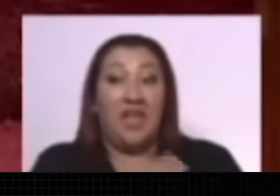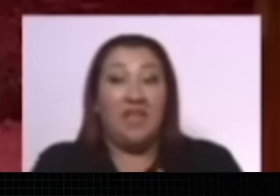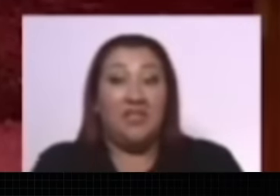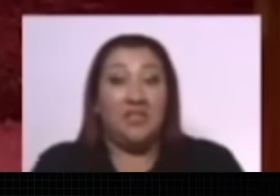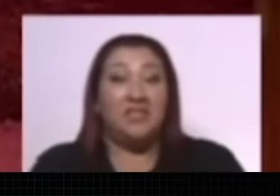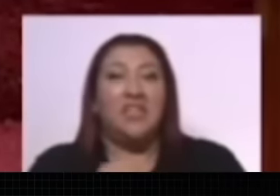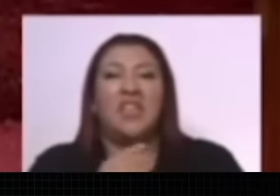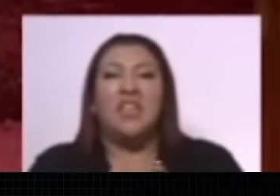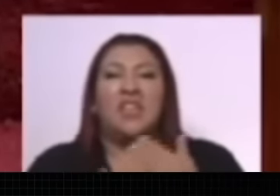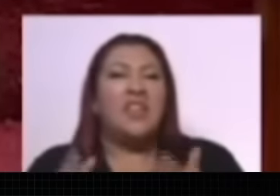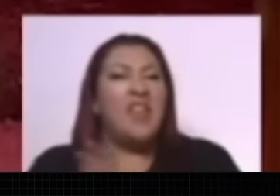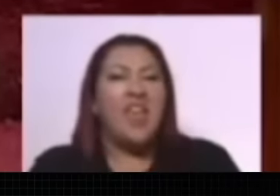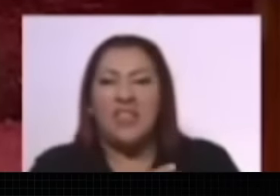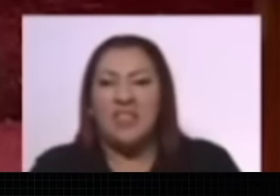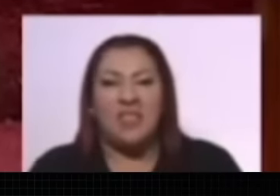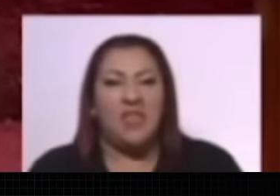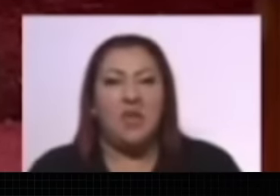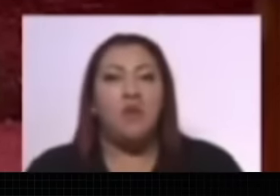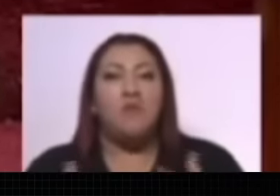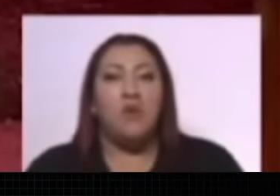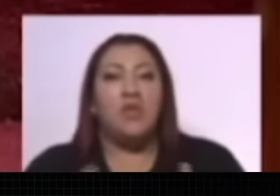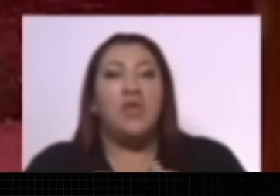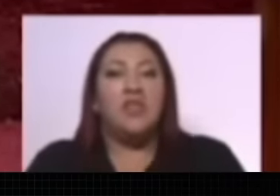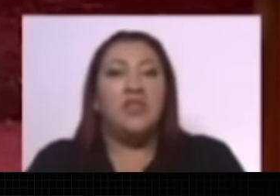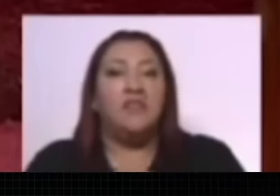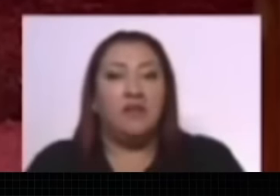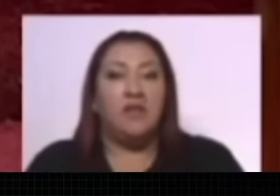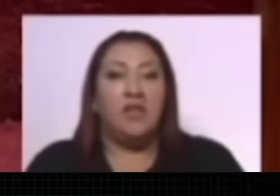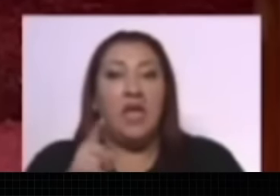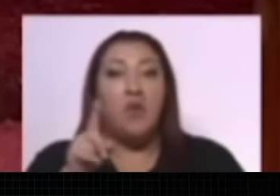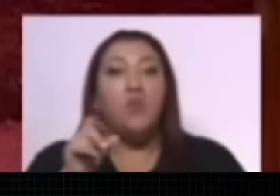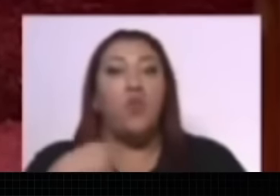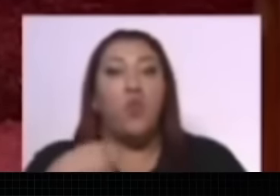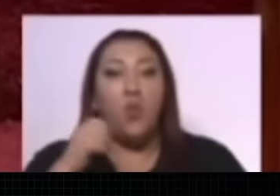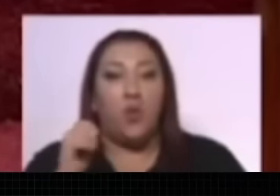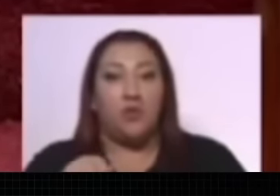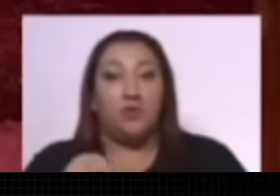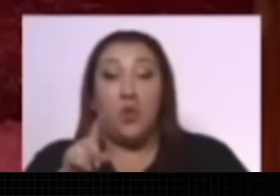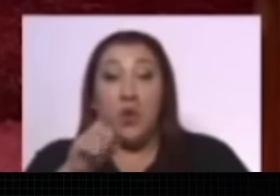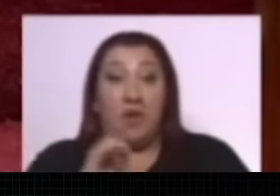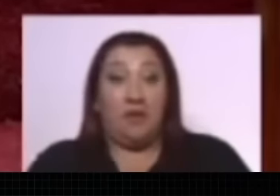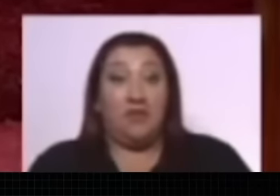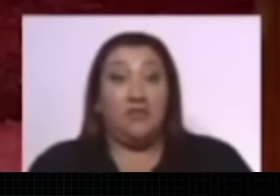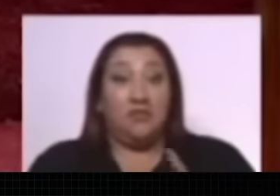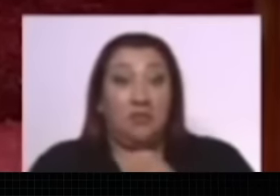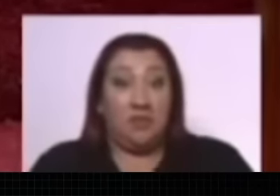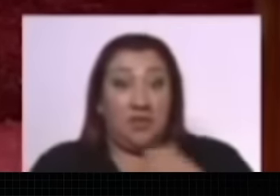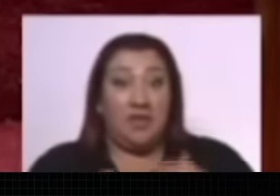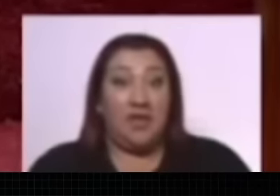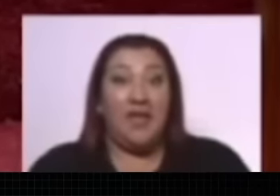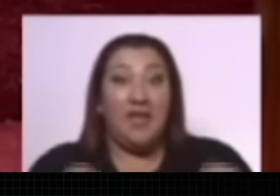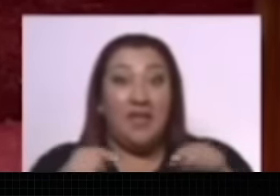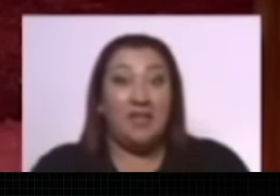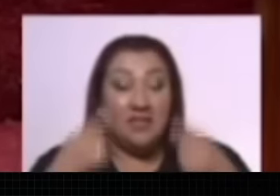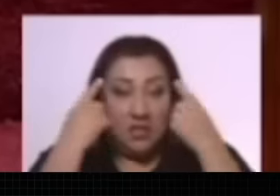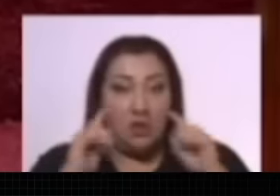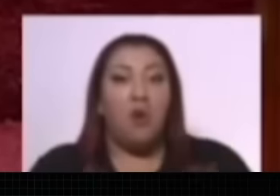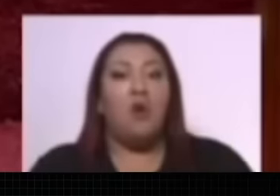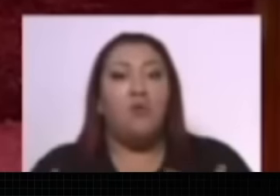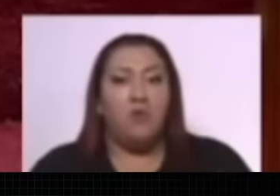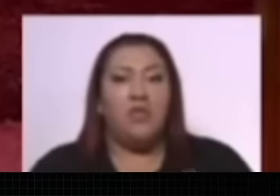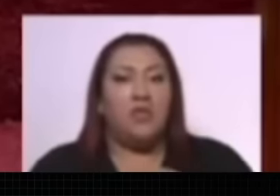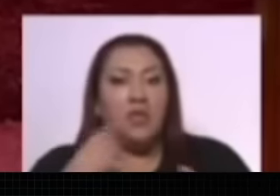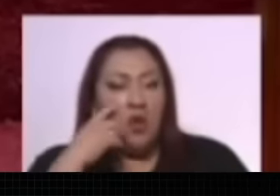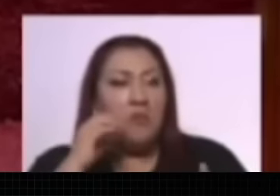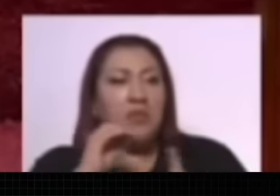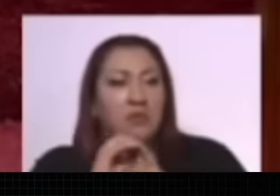decisión, nadie puede interferir en un juez. Una vez tomada, esa decisión puede ser